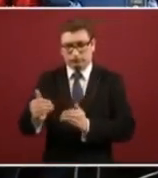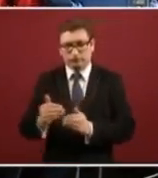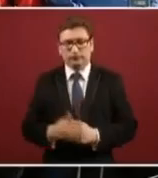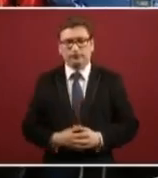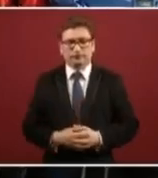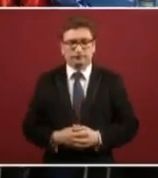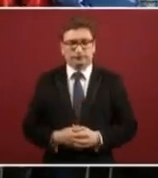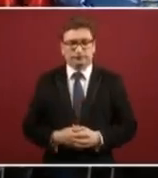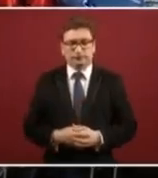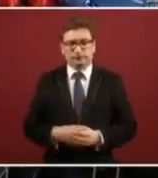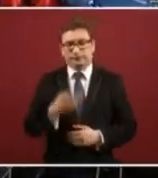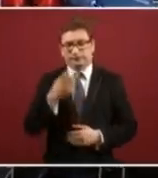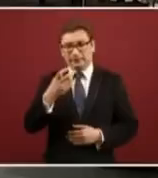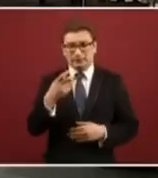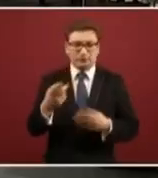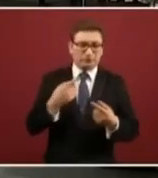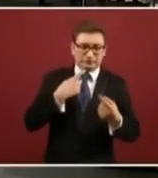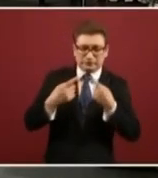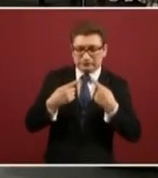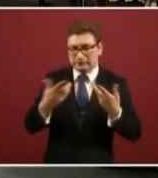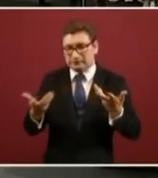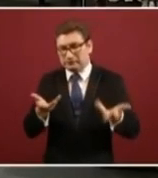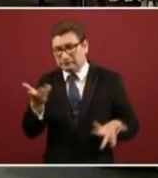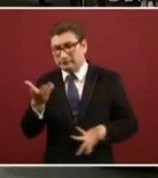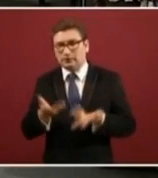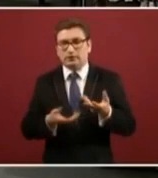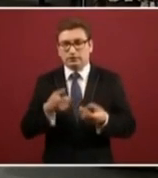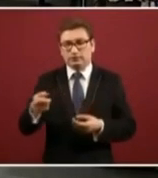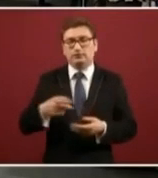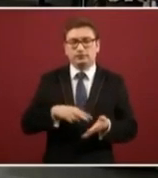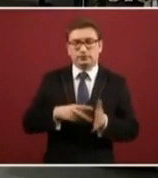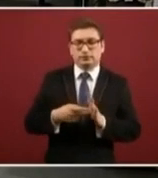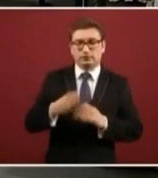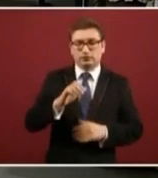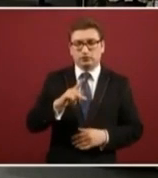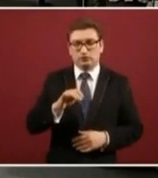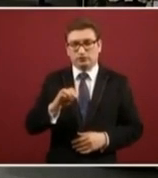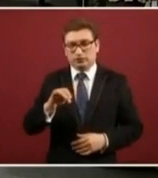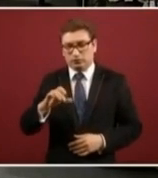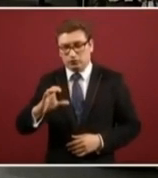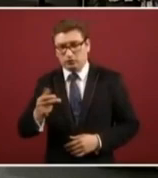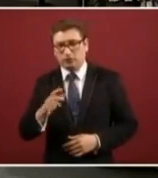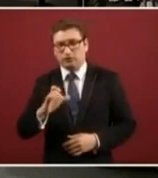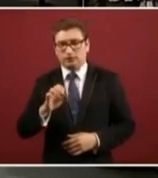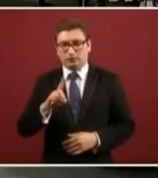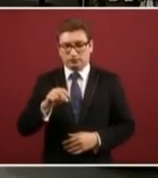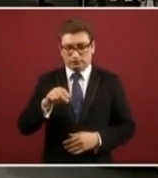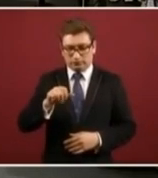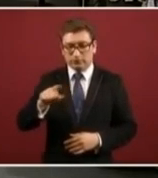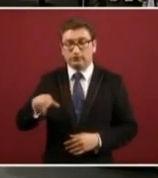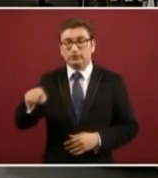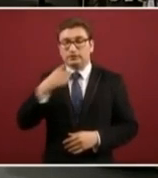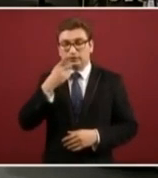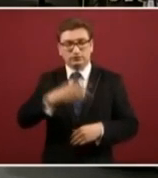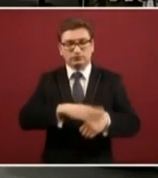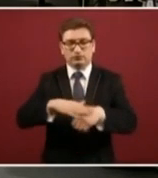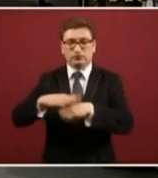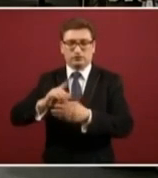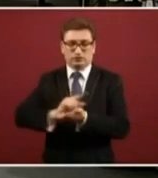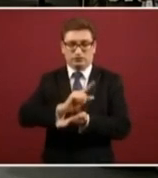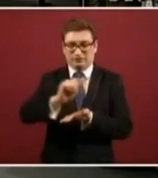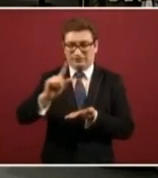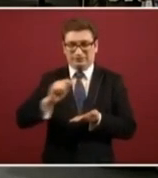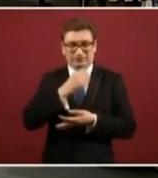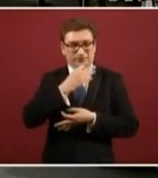Esto ha provocado una controversia al grado que el ingeniero Cuauhtémoc Cárdenas Solórzano pues convocó por medio de Twitter a